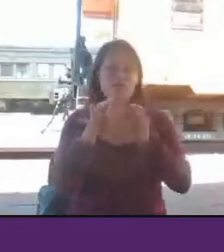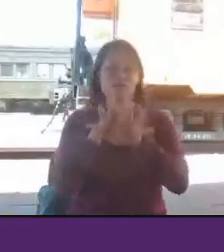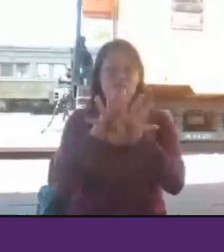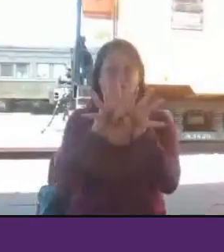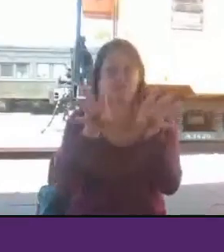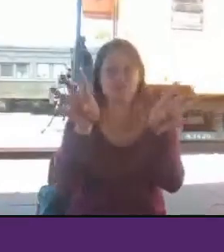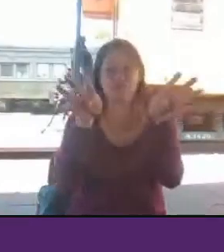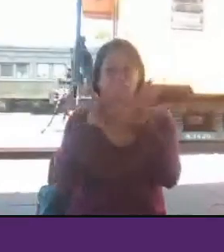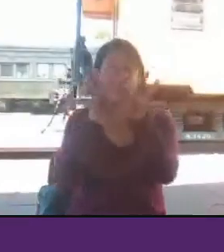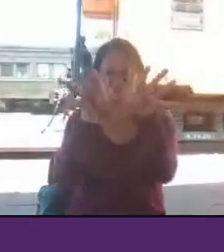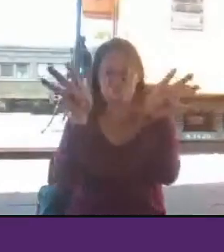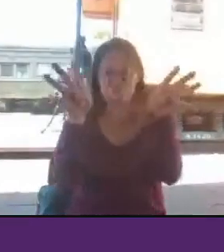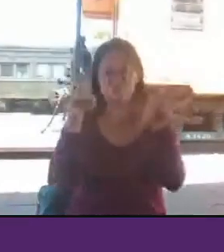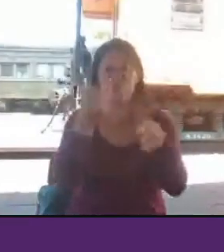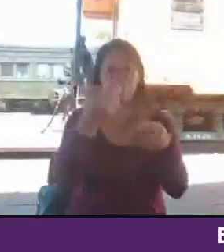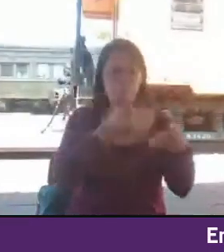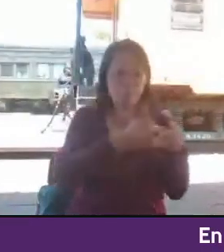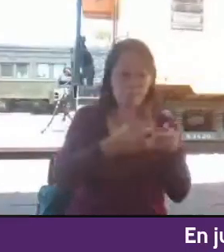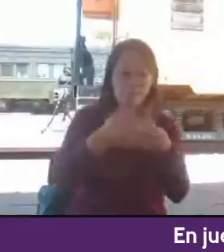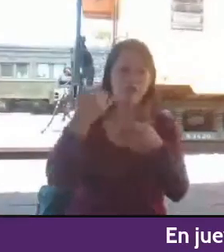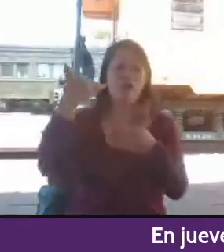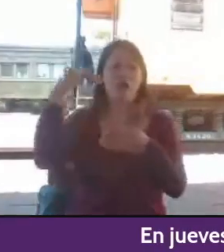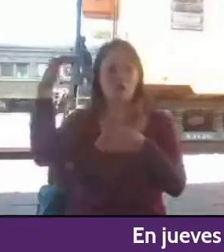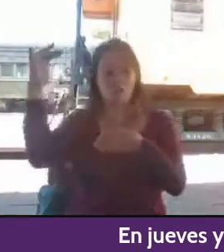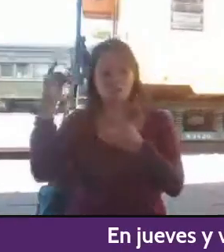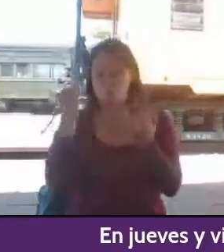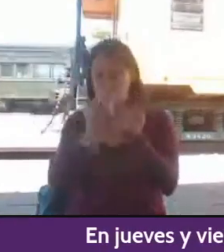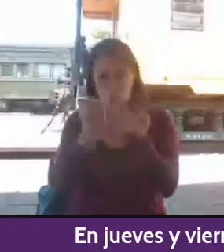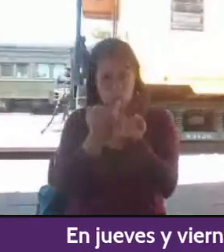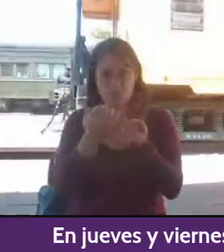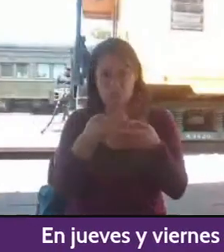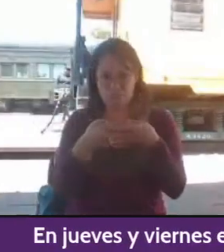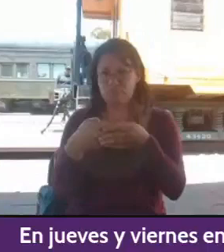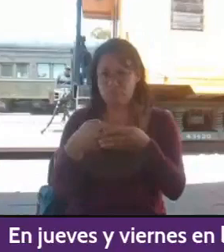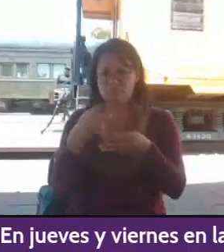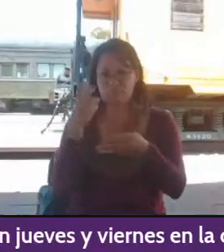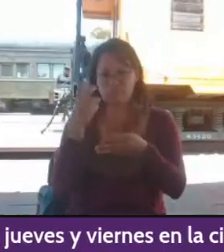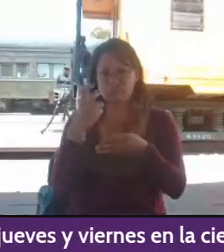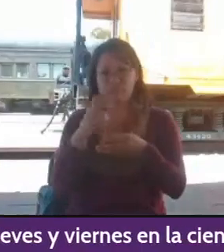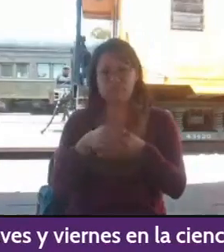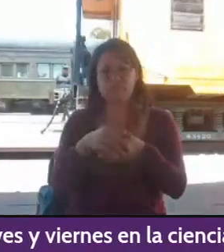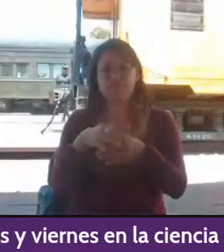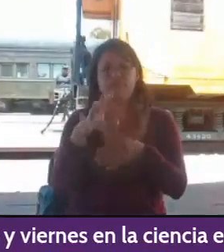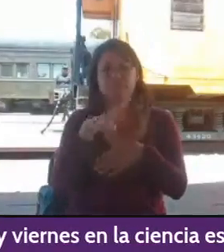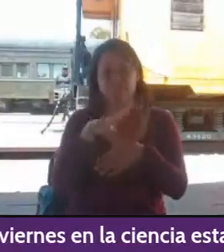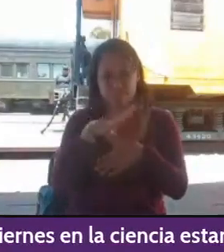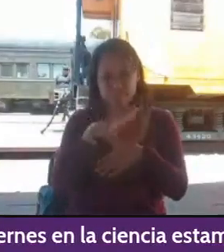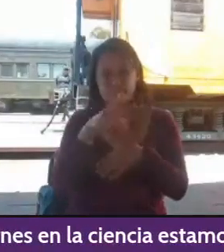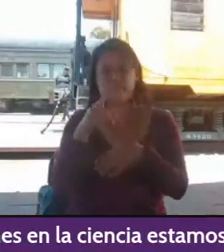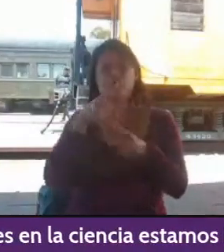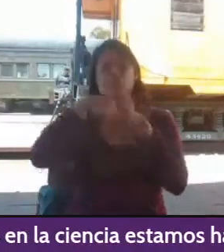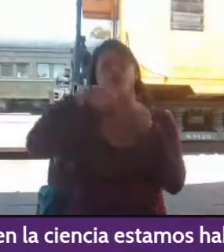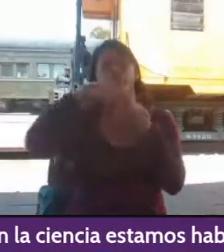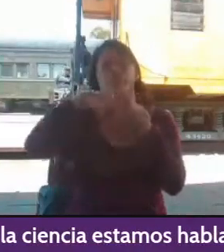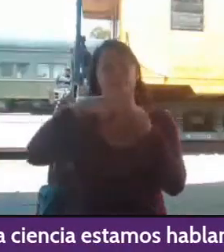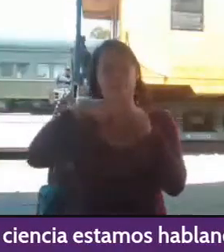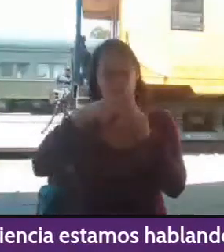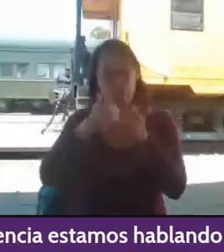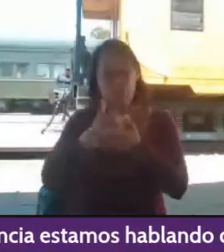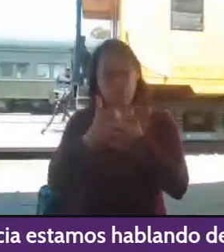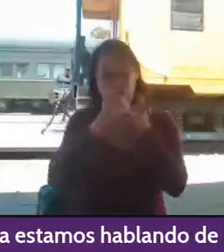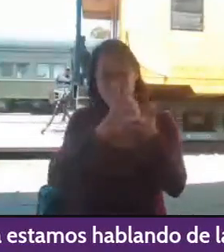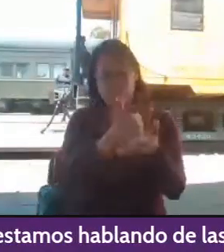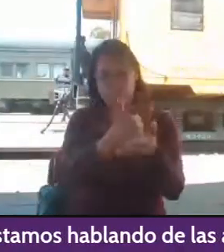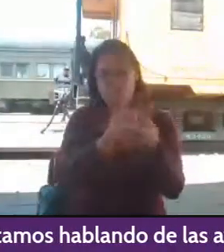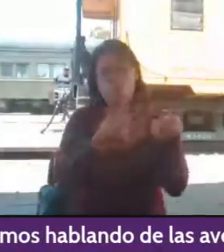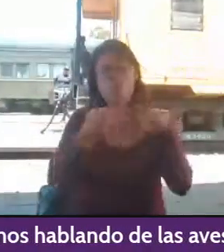adultos. Son las primeras plumas que van a tener cuando pollitos, una más, por favor. Y les van a dar la temperatura. Y por encima